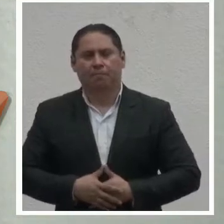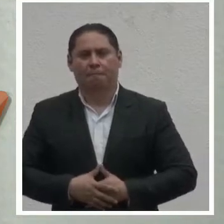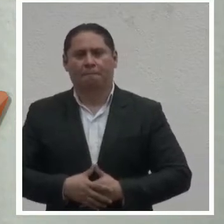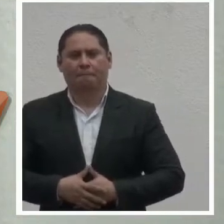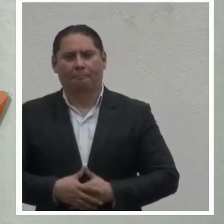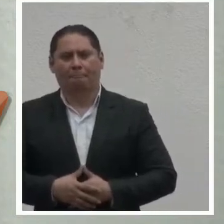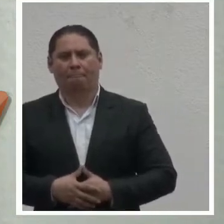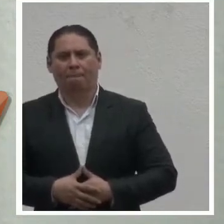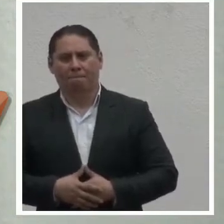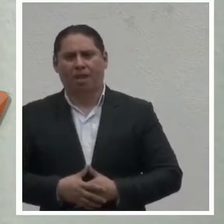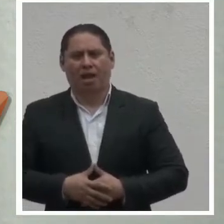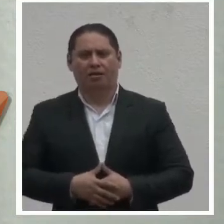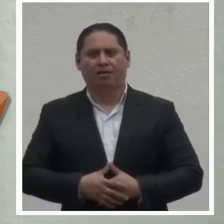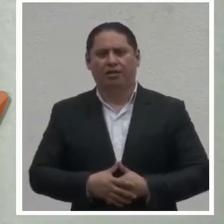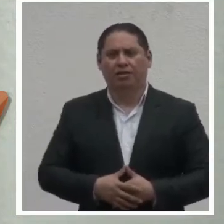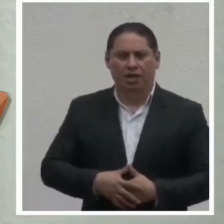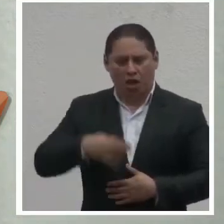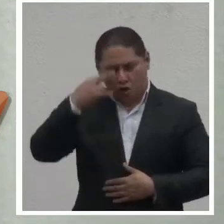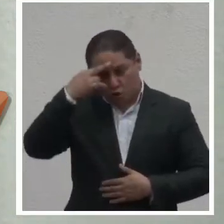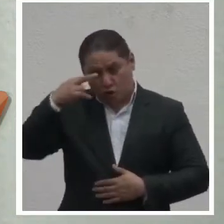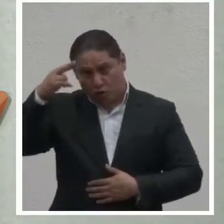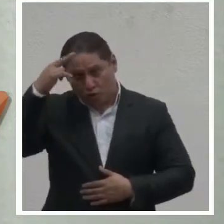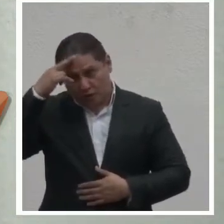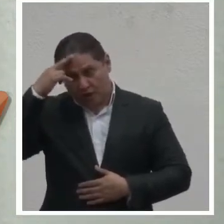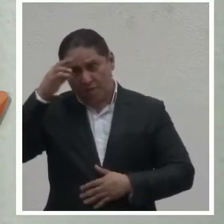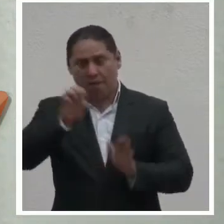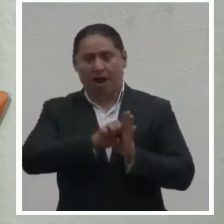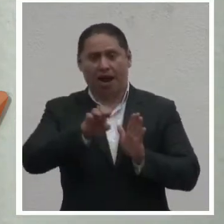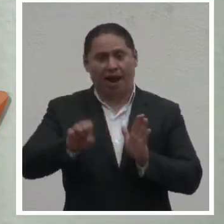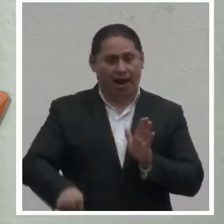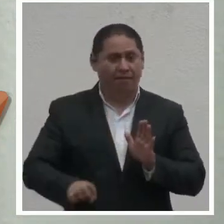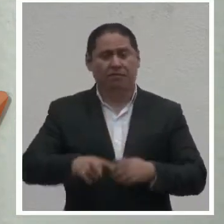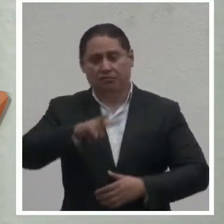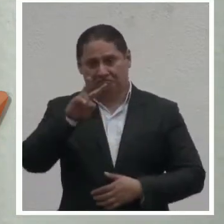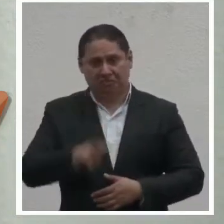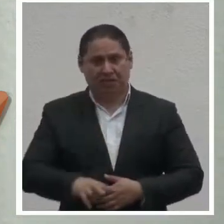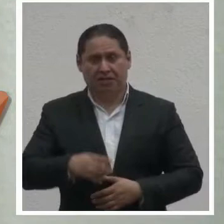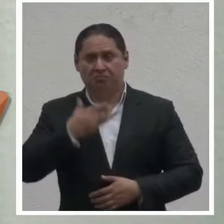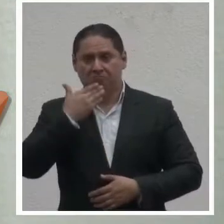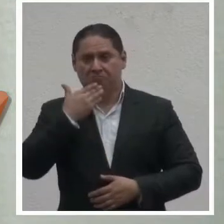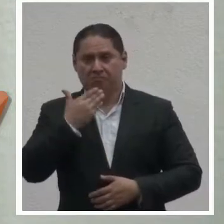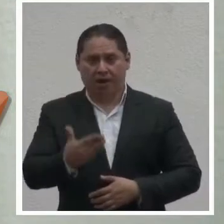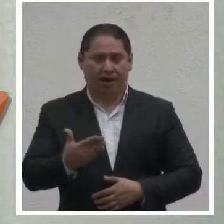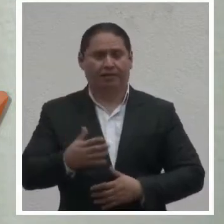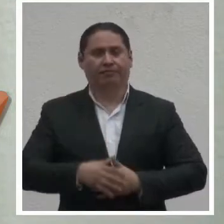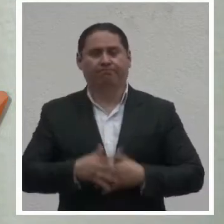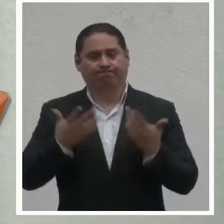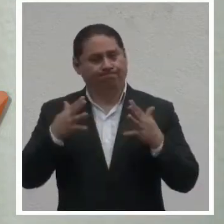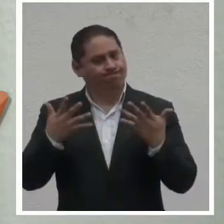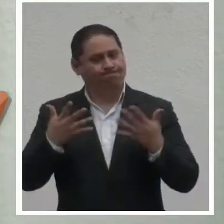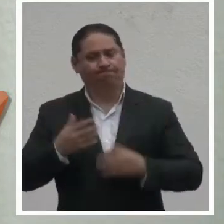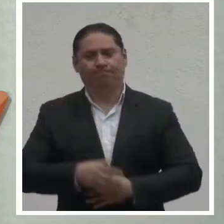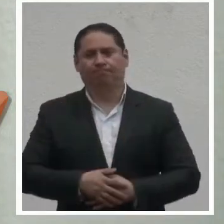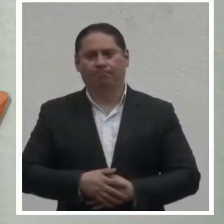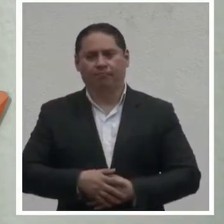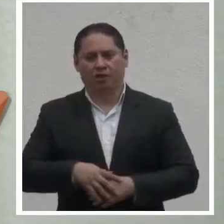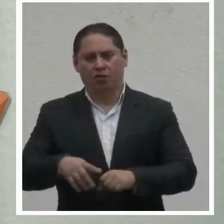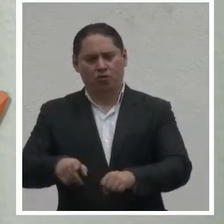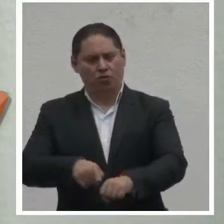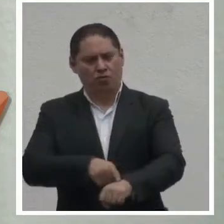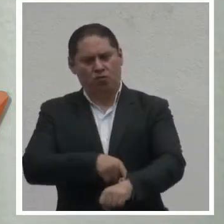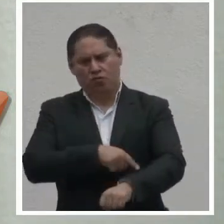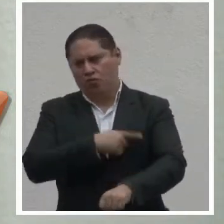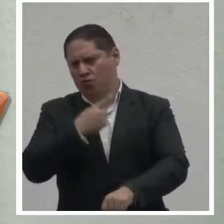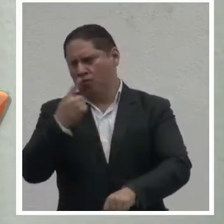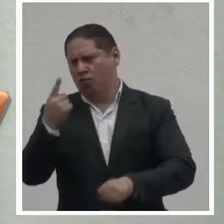la bandera de Rutilio Escandón, la cual aplaudo, para que Chiapas se mantuviera durante más de un año